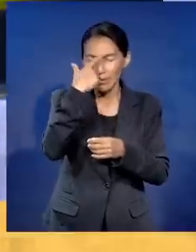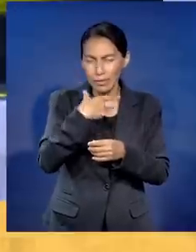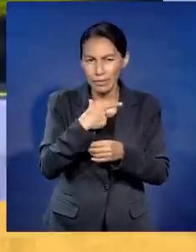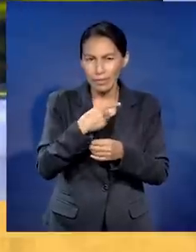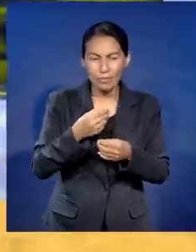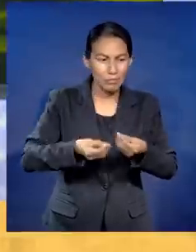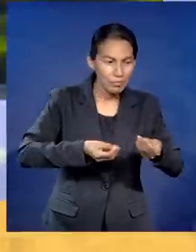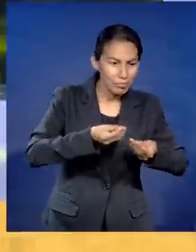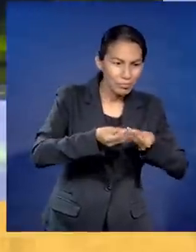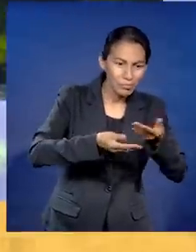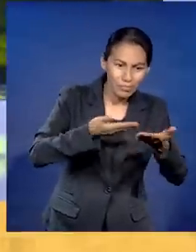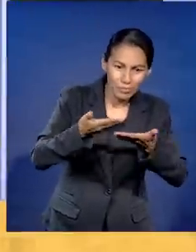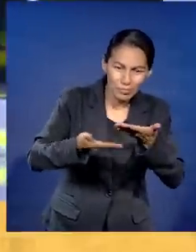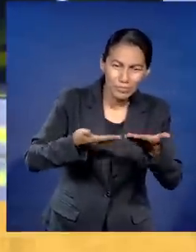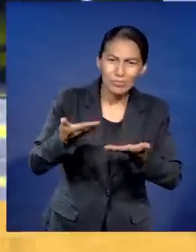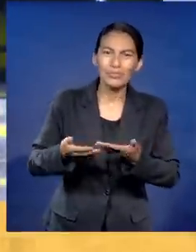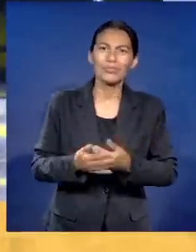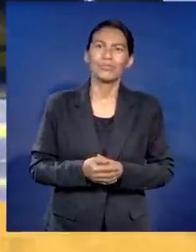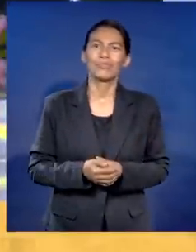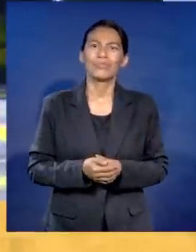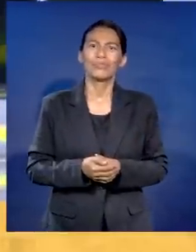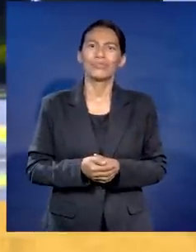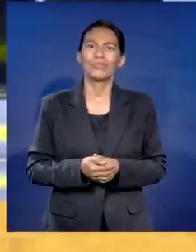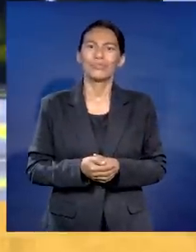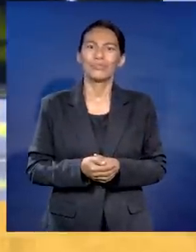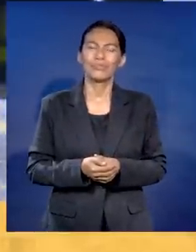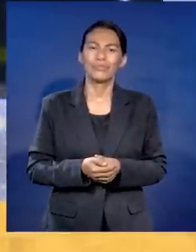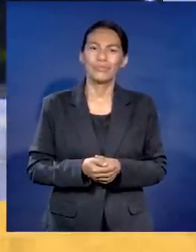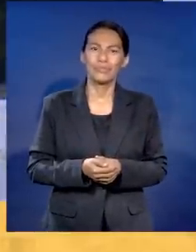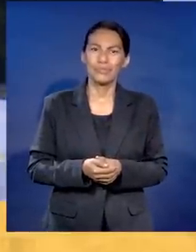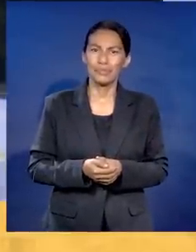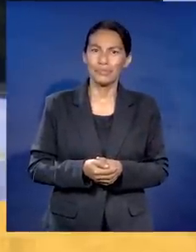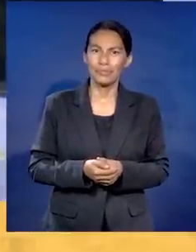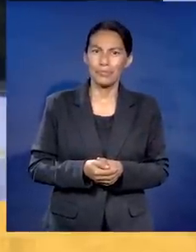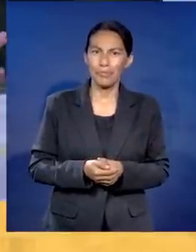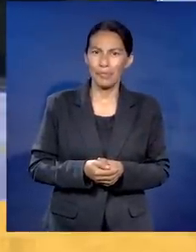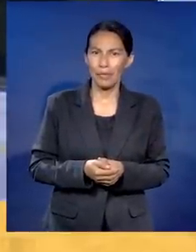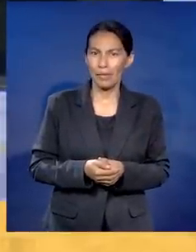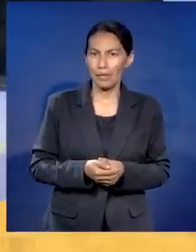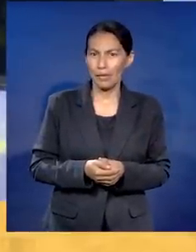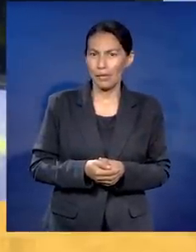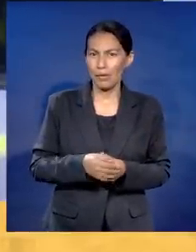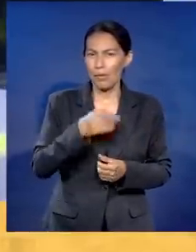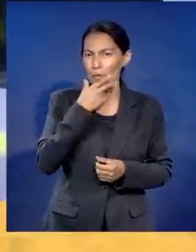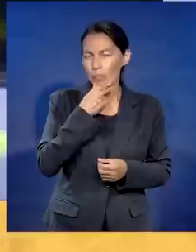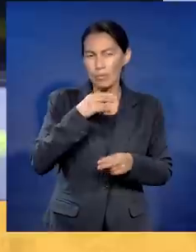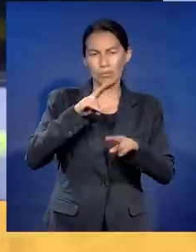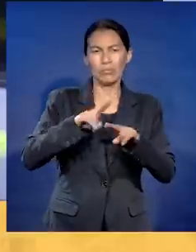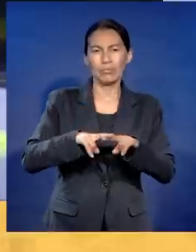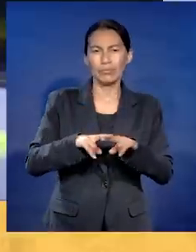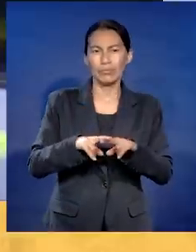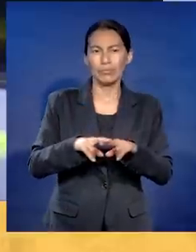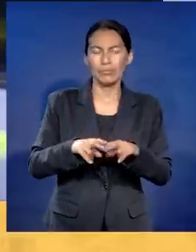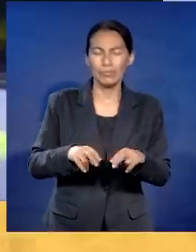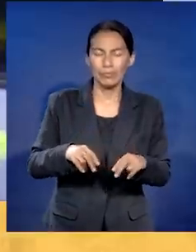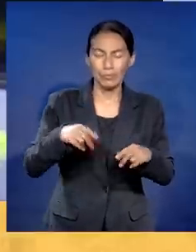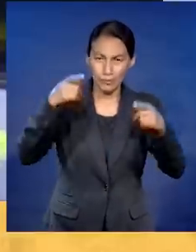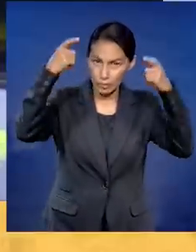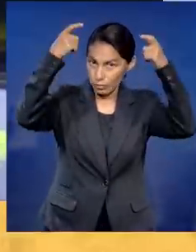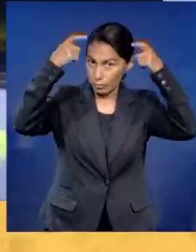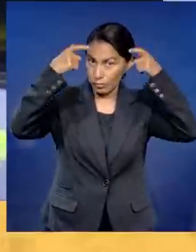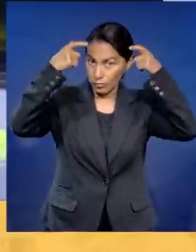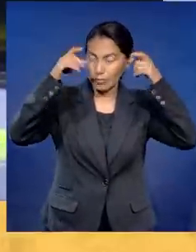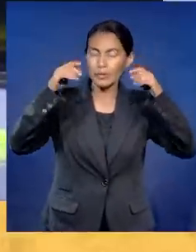ahí la cena, el señor, me acuerdo bien, personas pues ya de algunos años, sentado en la